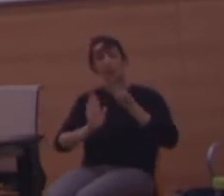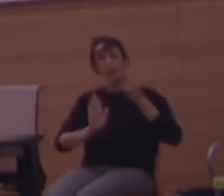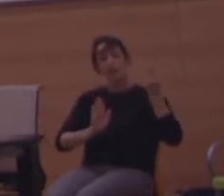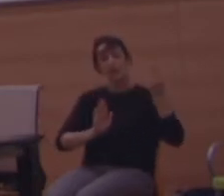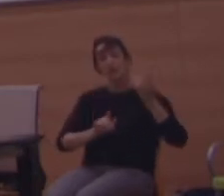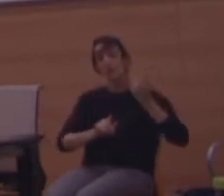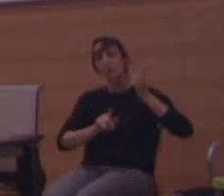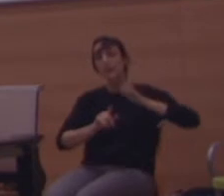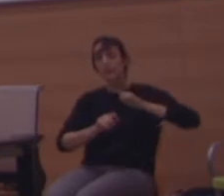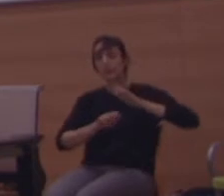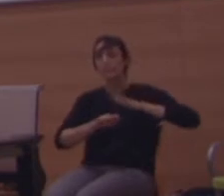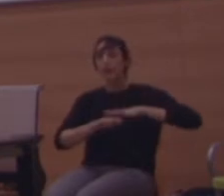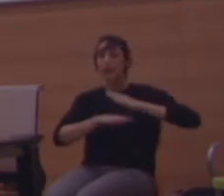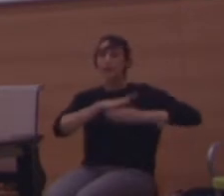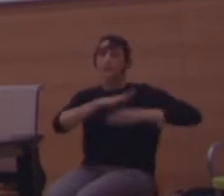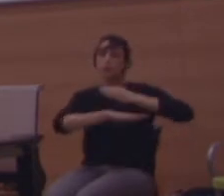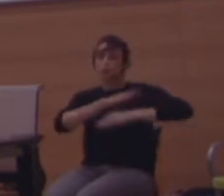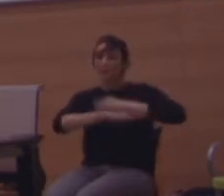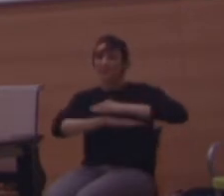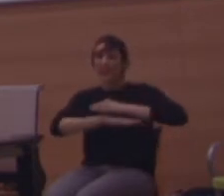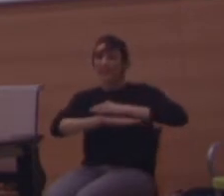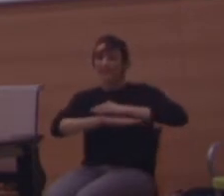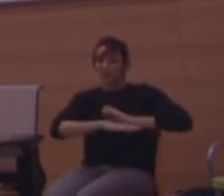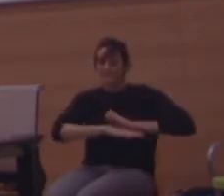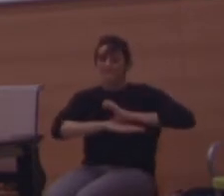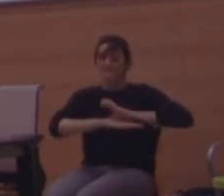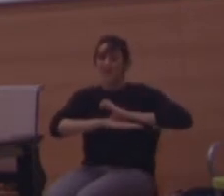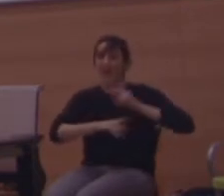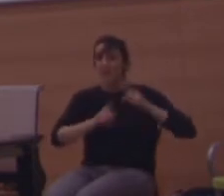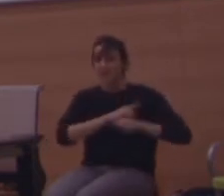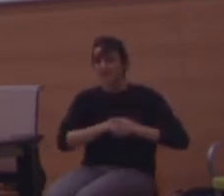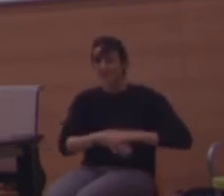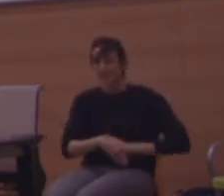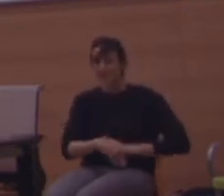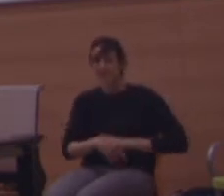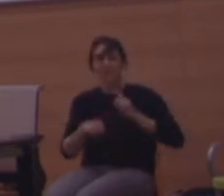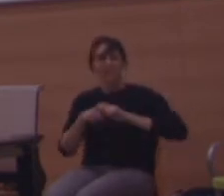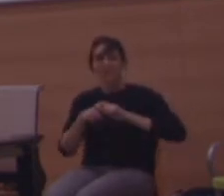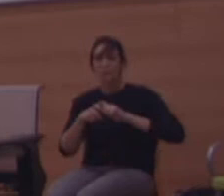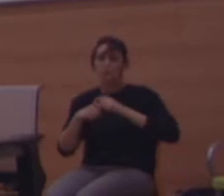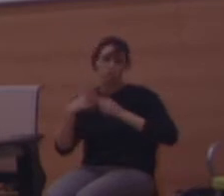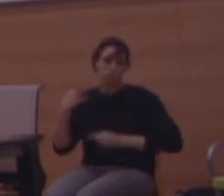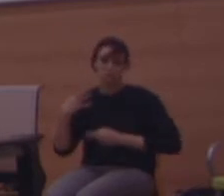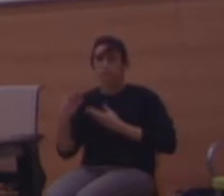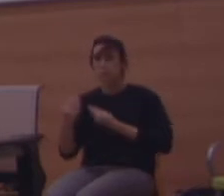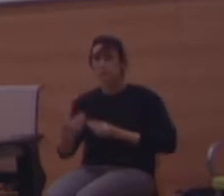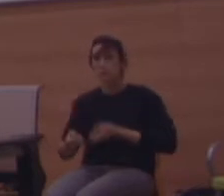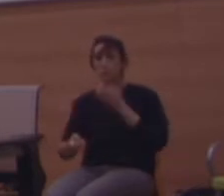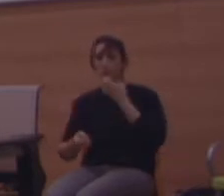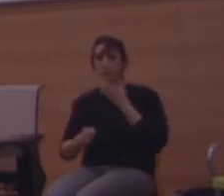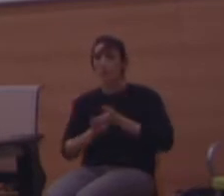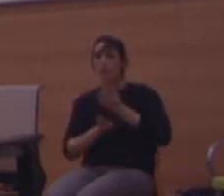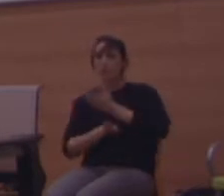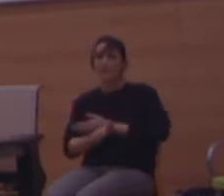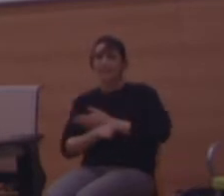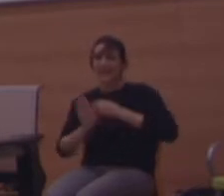los vendajes voluminosos. Los tipos, podemos tener, hay muchos tipos, descargas anteriores,